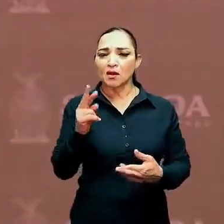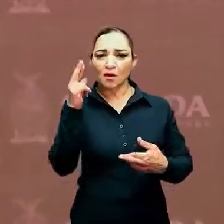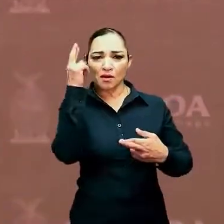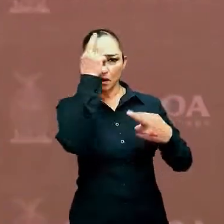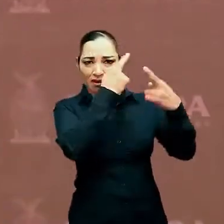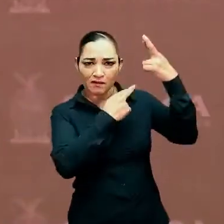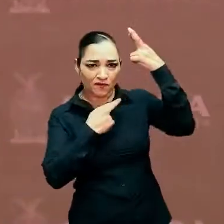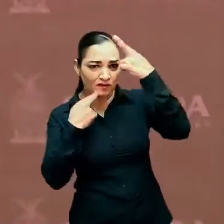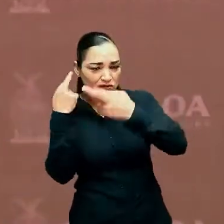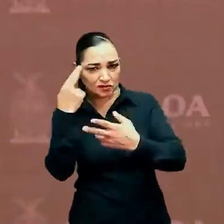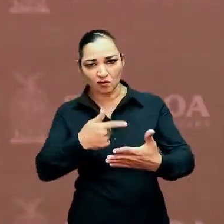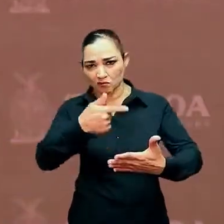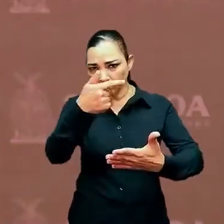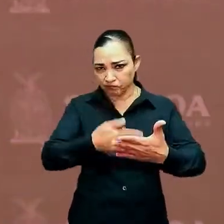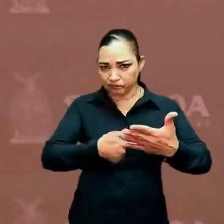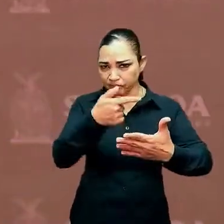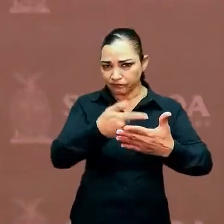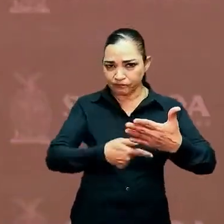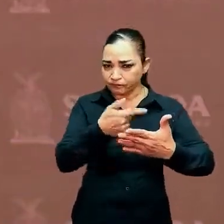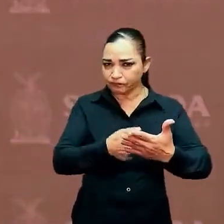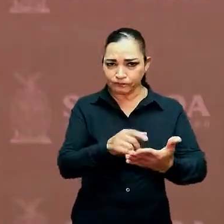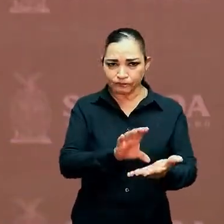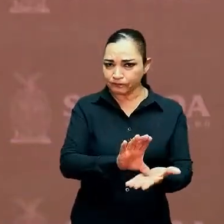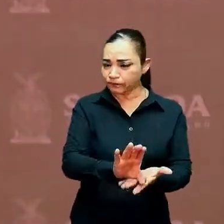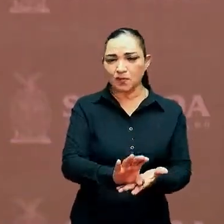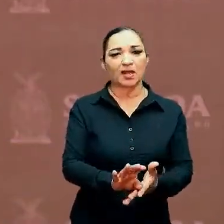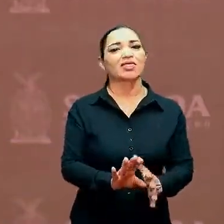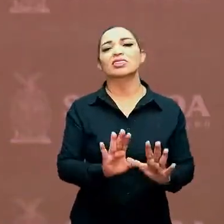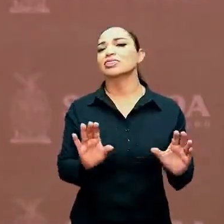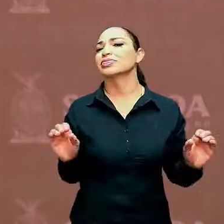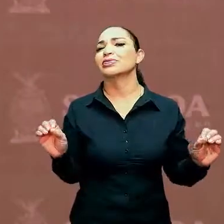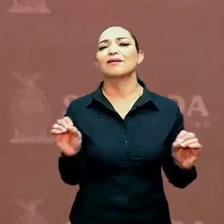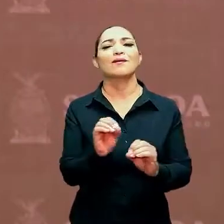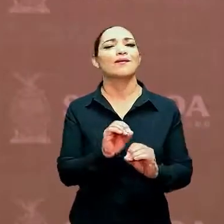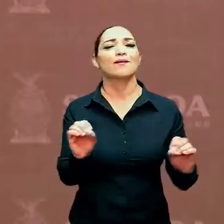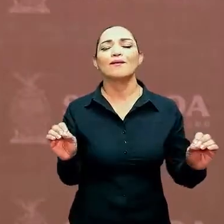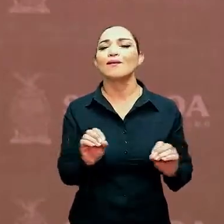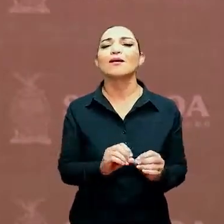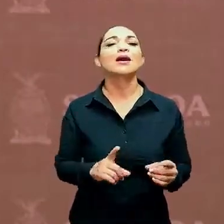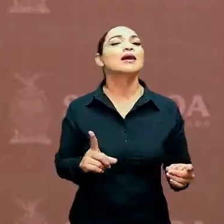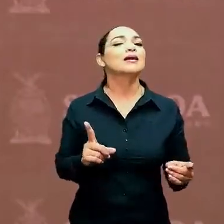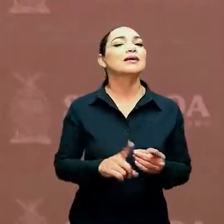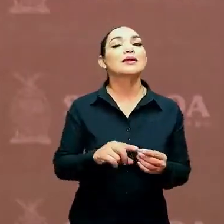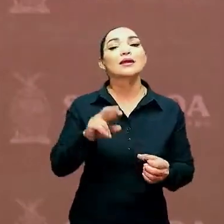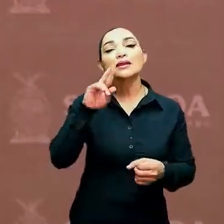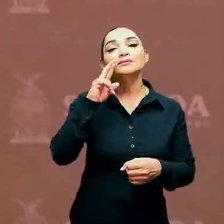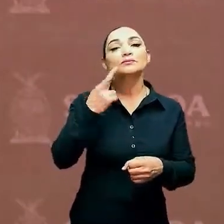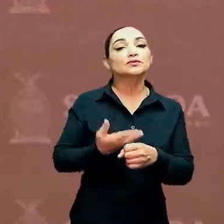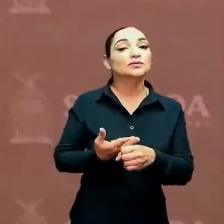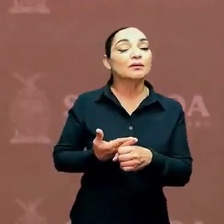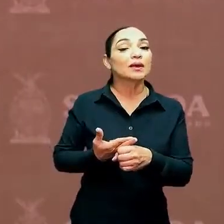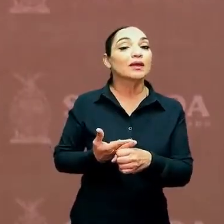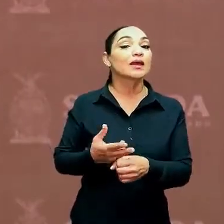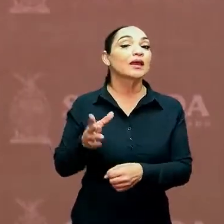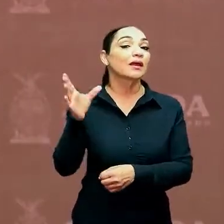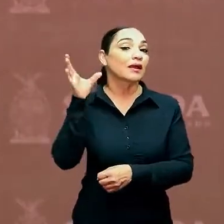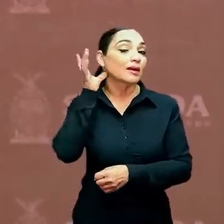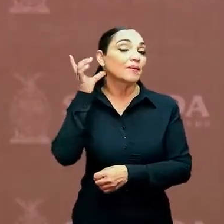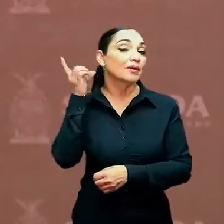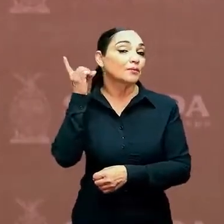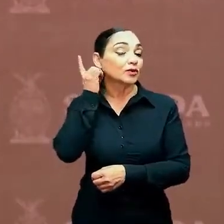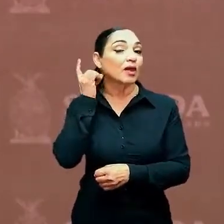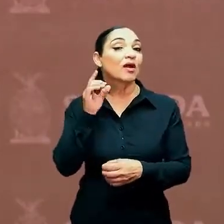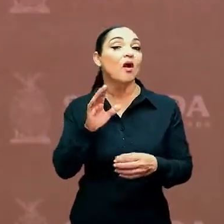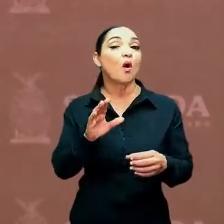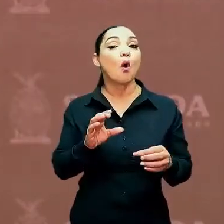las cuentas públicas, ni siquiera actúa. Quien tiene que hacerlo es el Congreso o es la Auditoría.